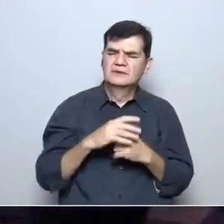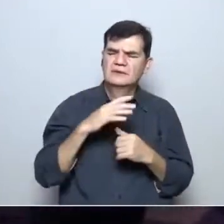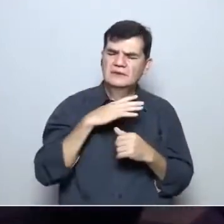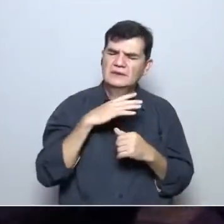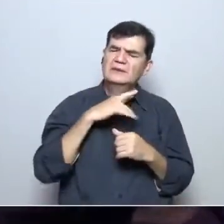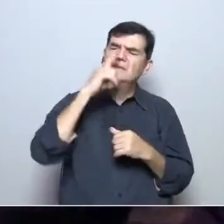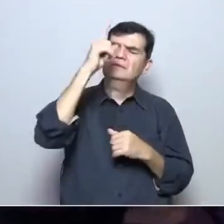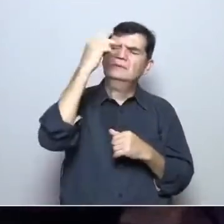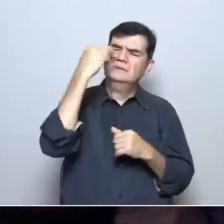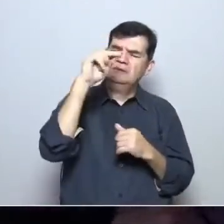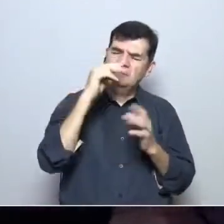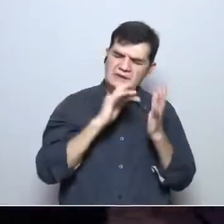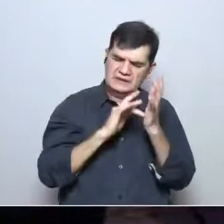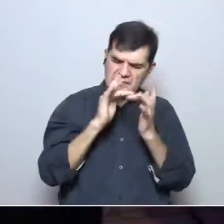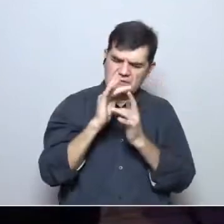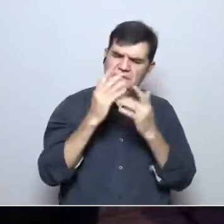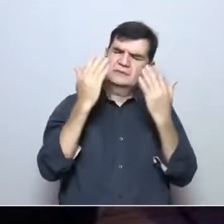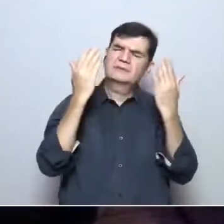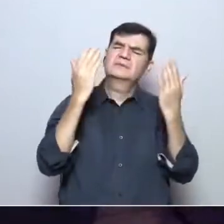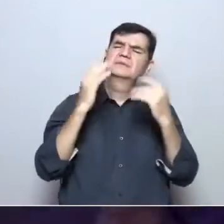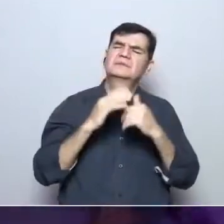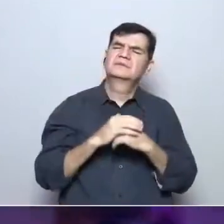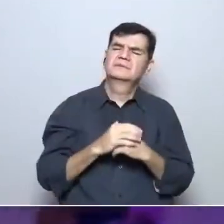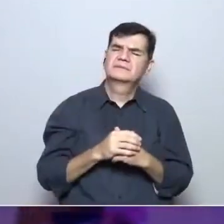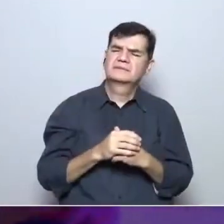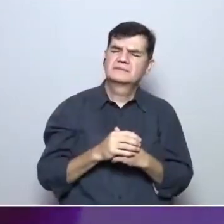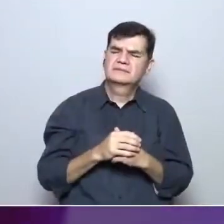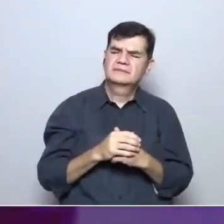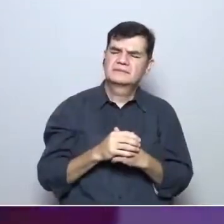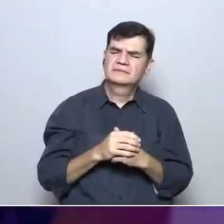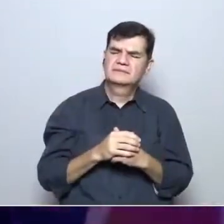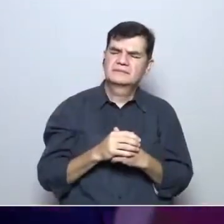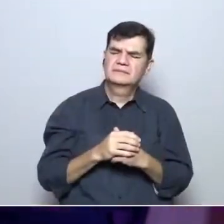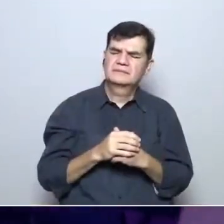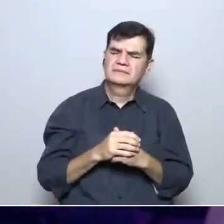Imploramos tu nombre, Jesús.